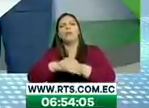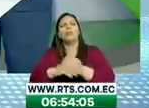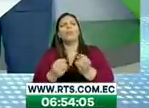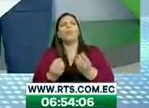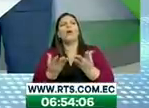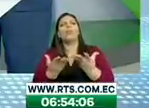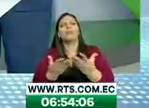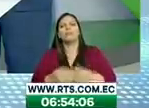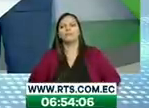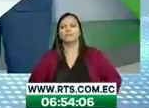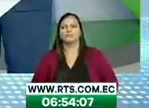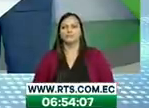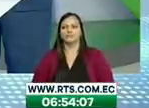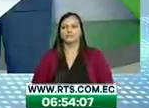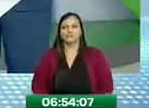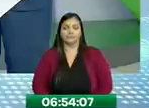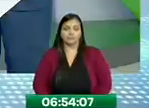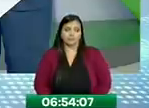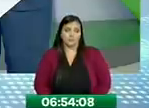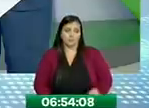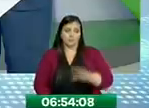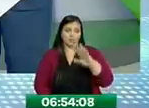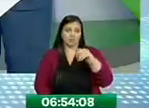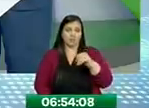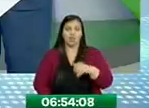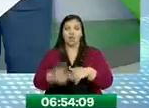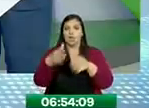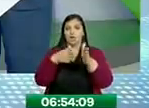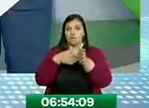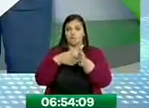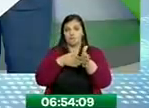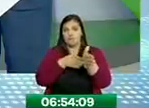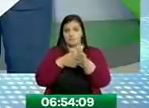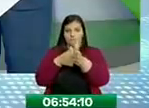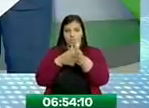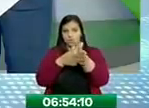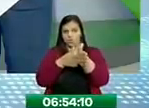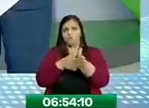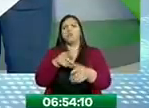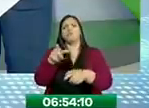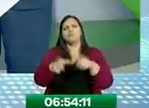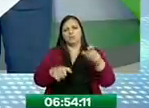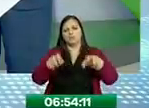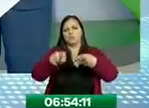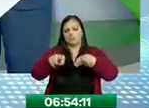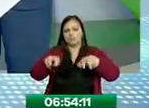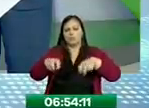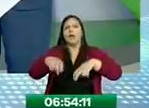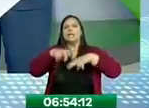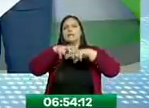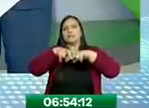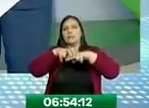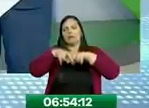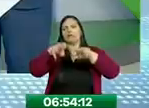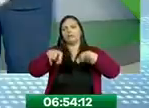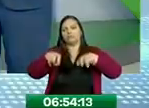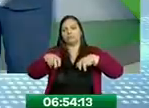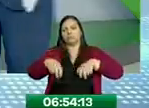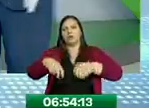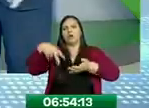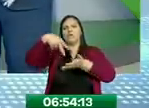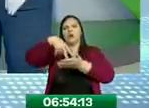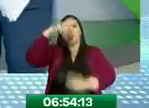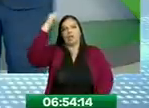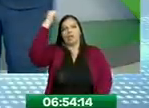Te comento, José Luis, que en la Metrovía ya prohibieron que vayan los pasajeros de pie, solo sentados. Pero hemos subido un bus hace un momento y estaba... Eso